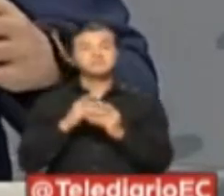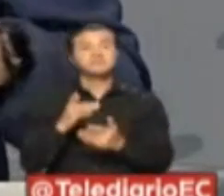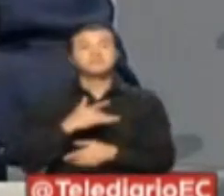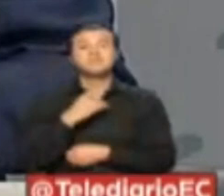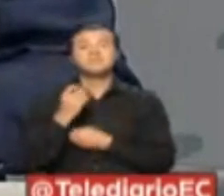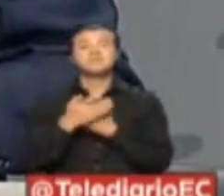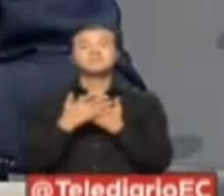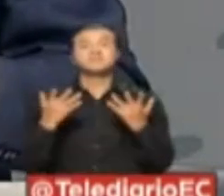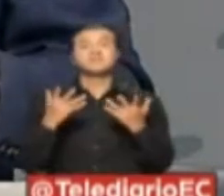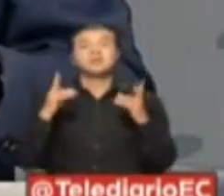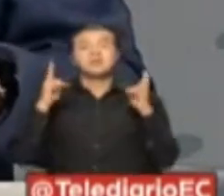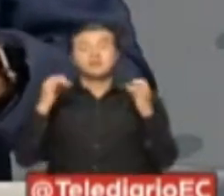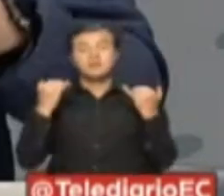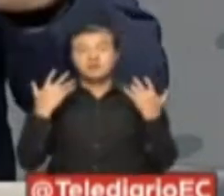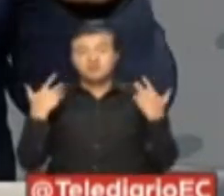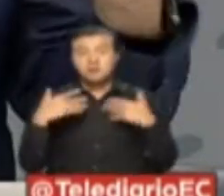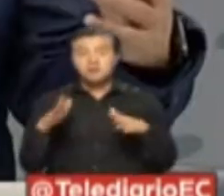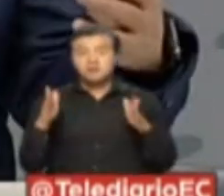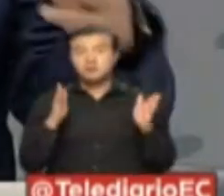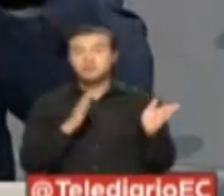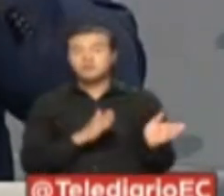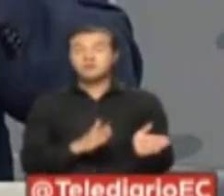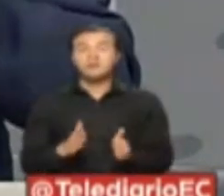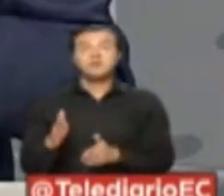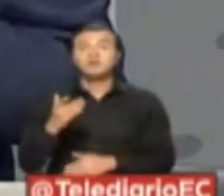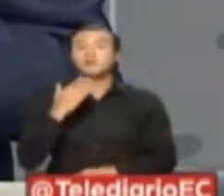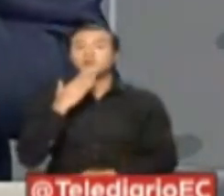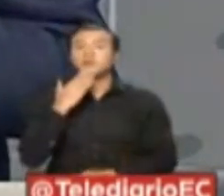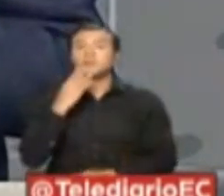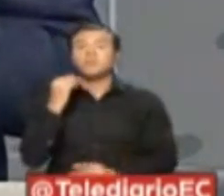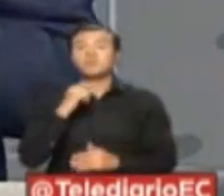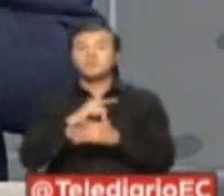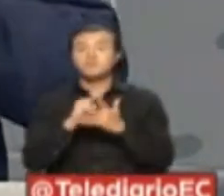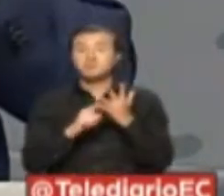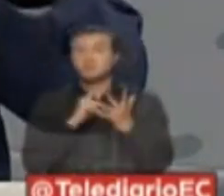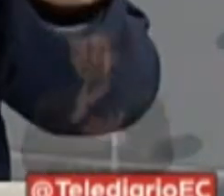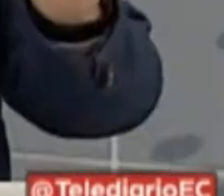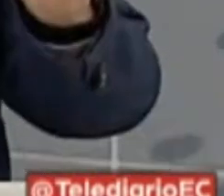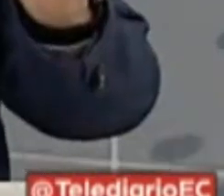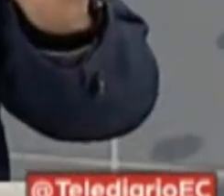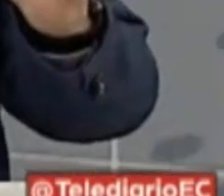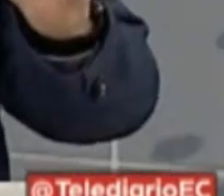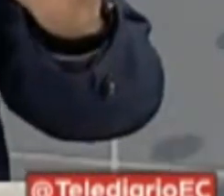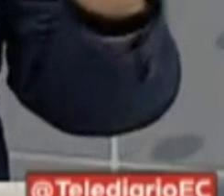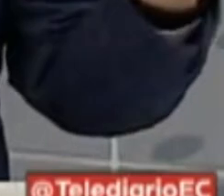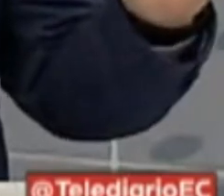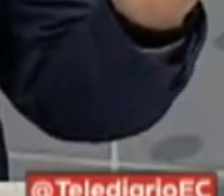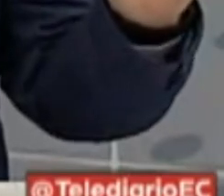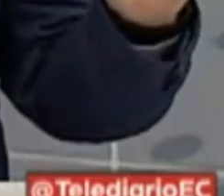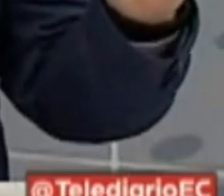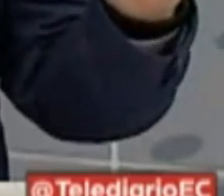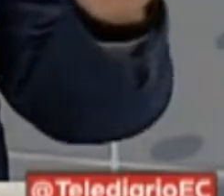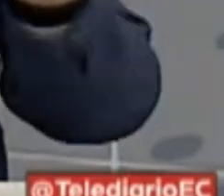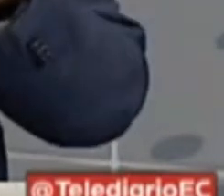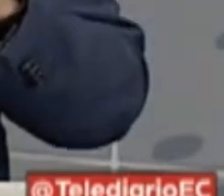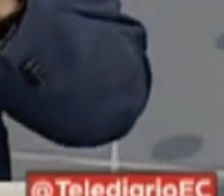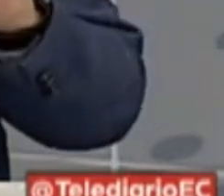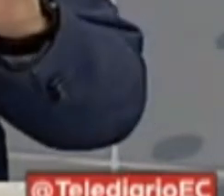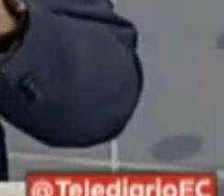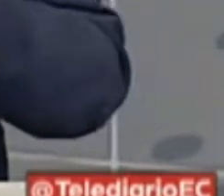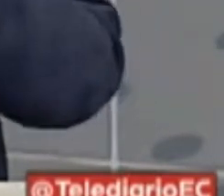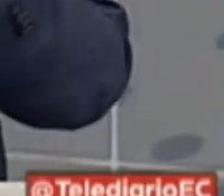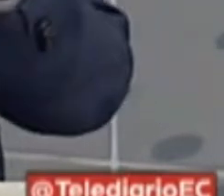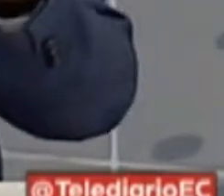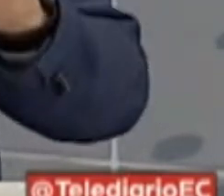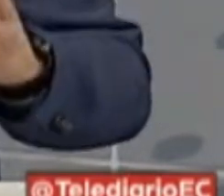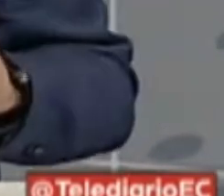ofrece y ese es el tema de este diálogo nos ofrece múltiples alternativas para conocer toda la riqueza y la diversidad quizá no